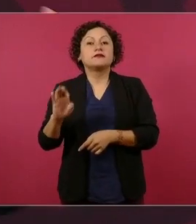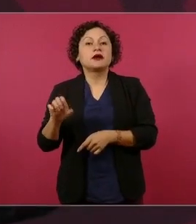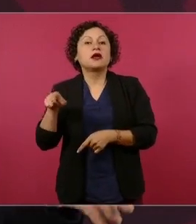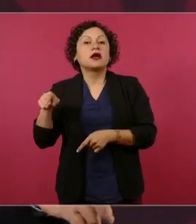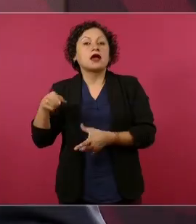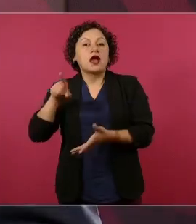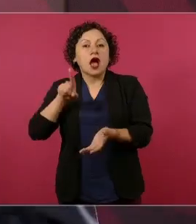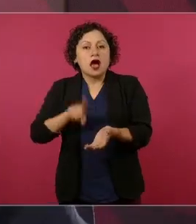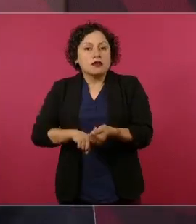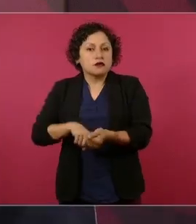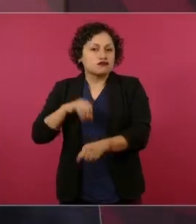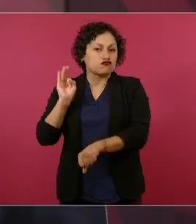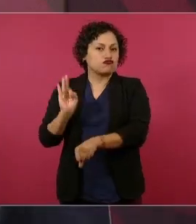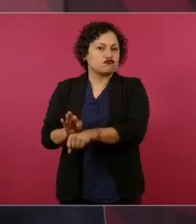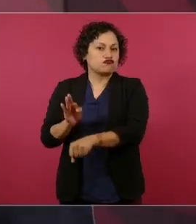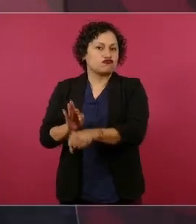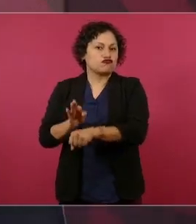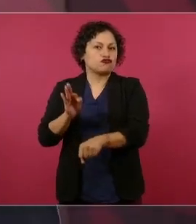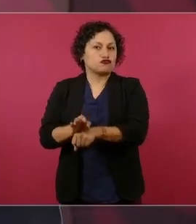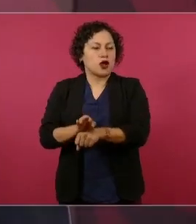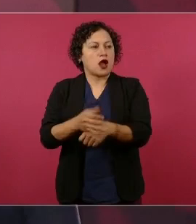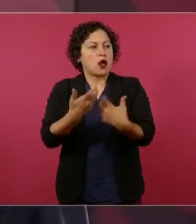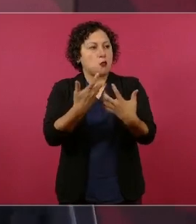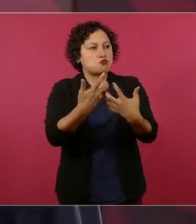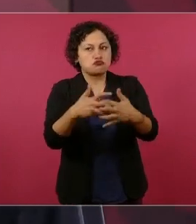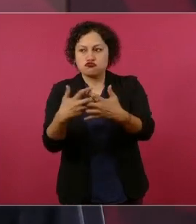que cuando llegamos.